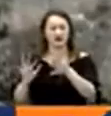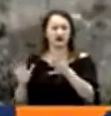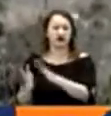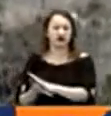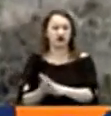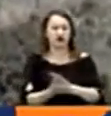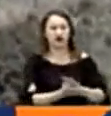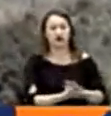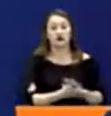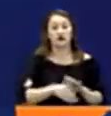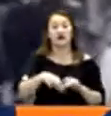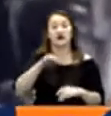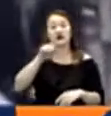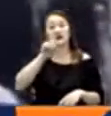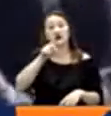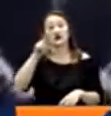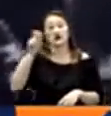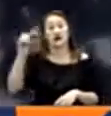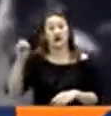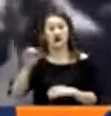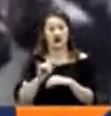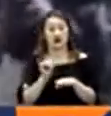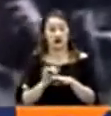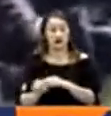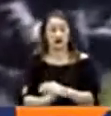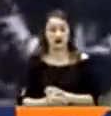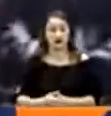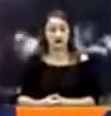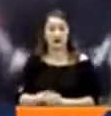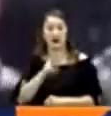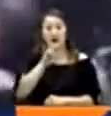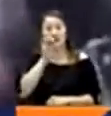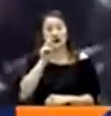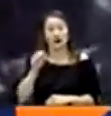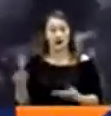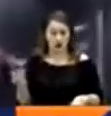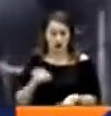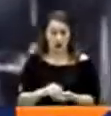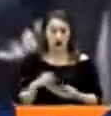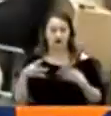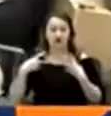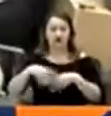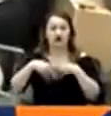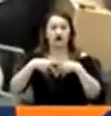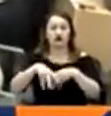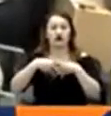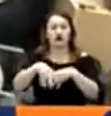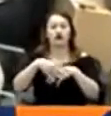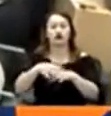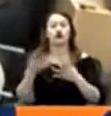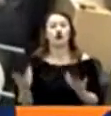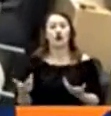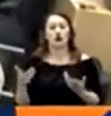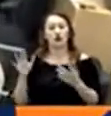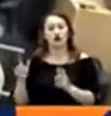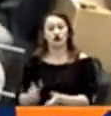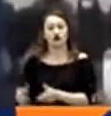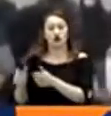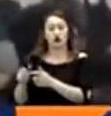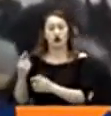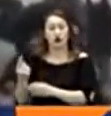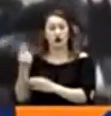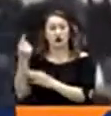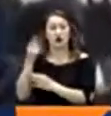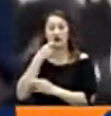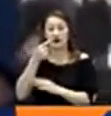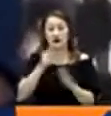más de 170 islas. Las calles de Viena volvieron a ser escenario de manifestaciones luego que el Parlamento austríaco diera luz verde a la